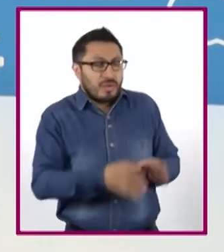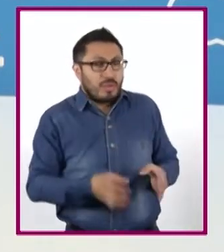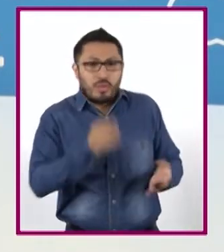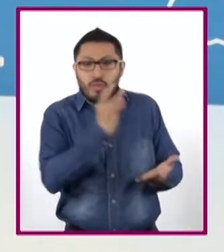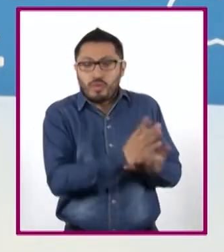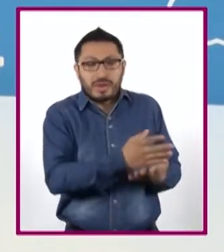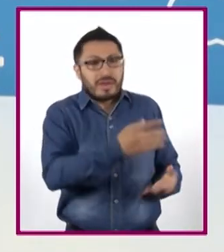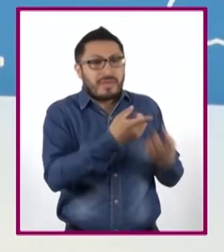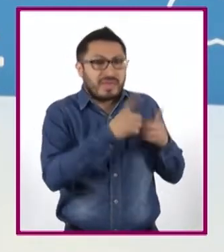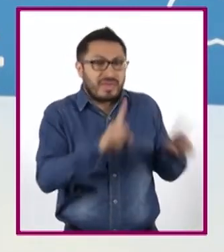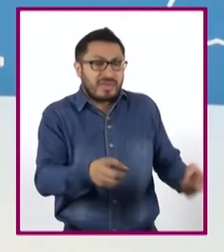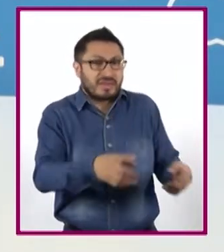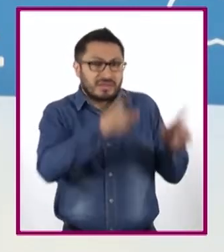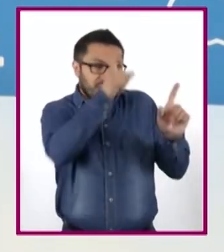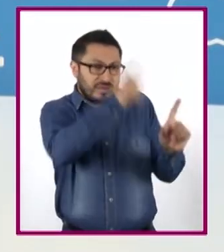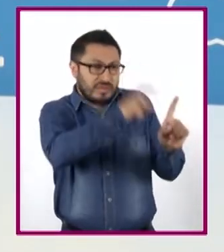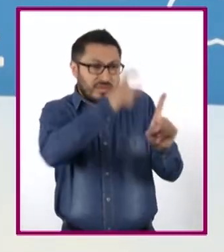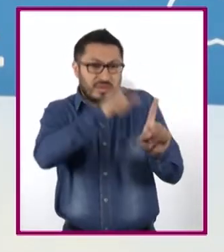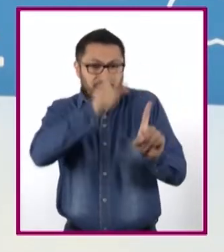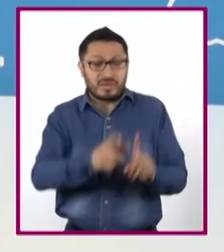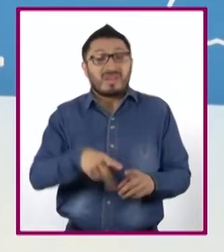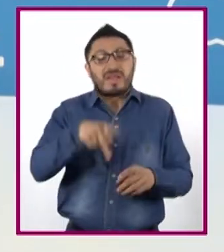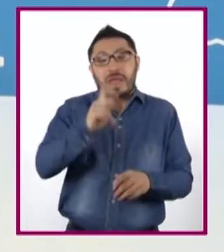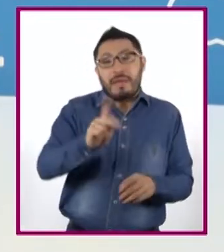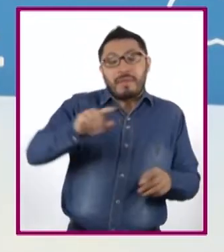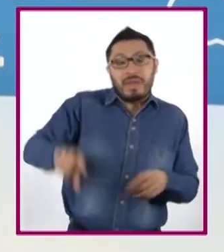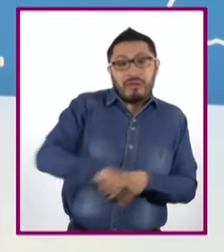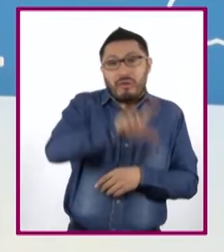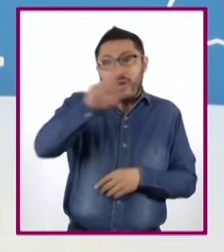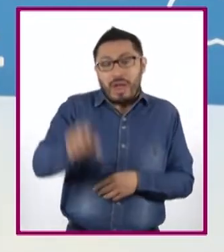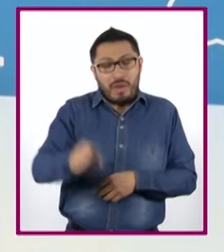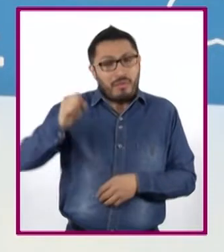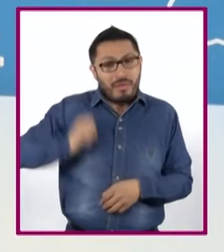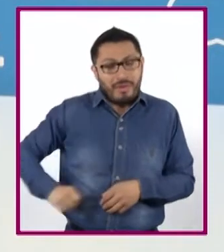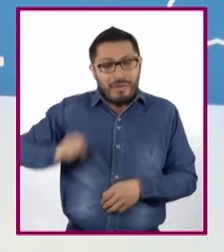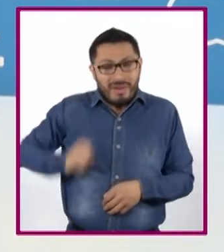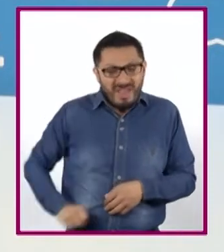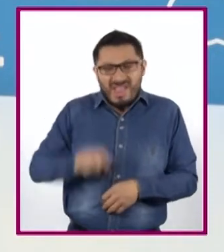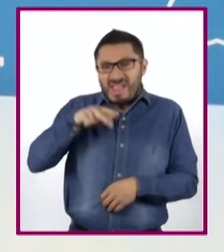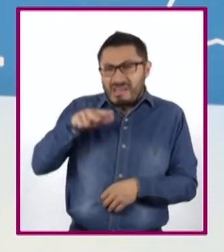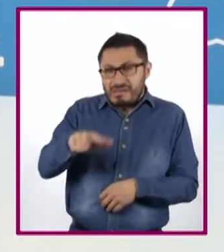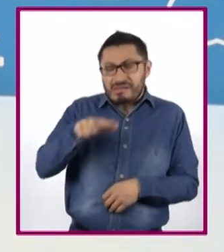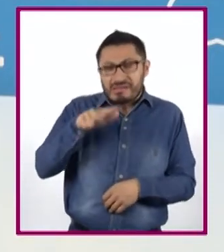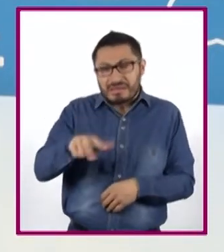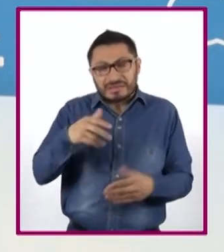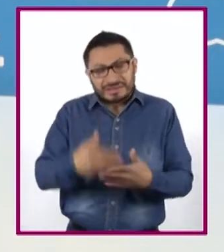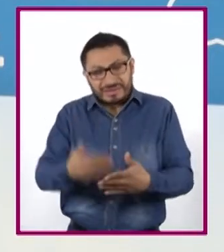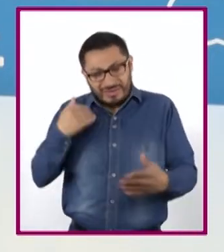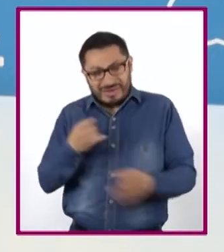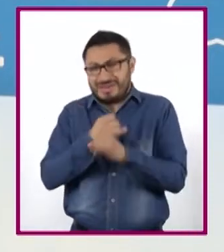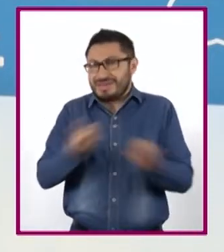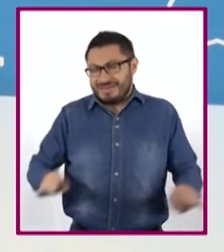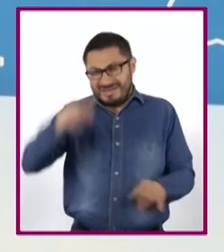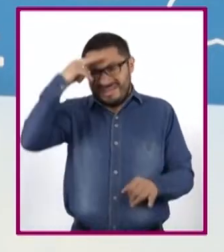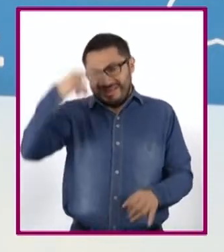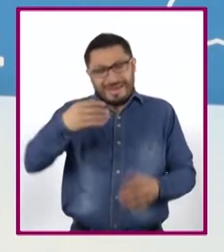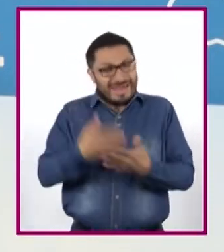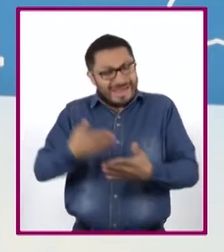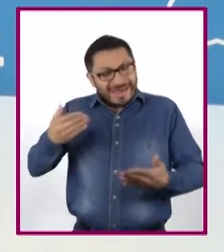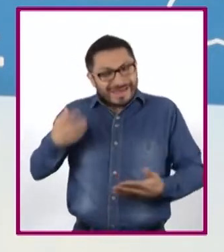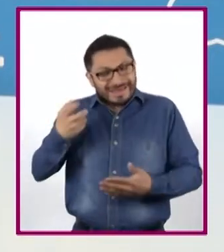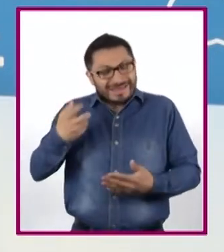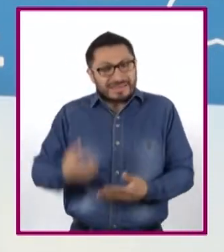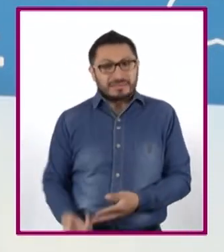personal. La situación es que durante la segunda mitad del siglo XVIII, antes de la independencia de México, en la